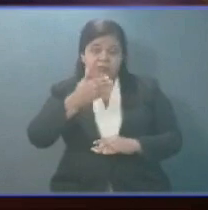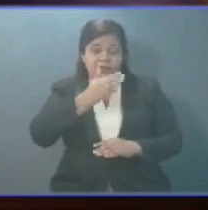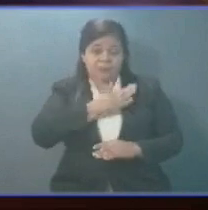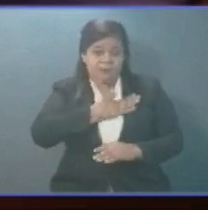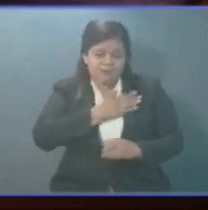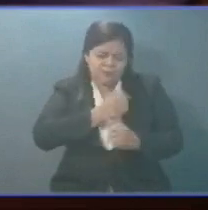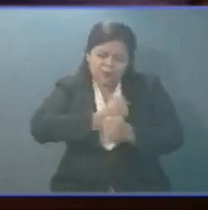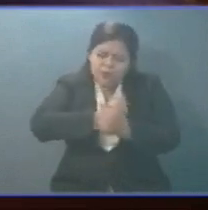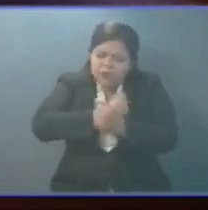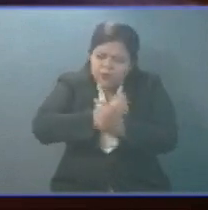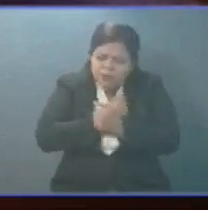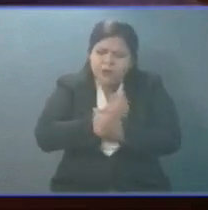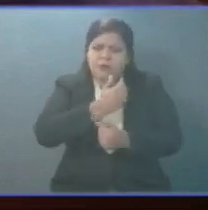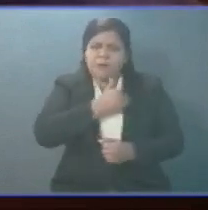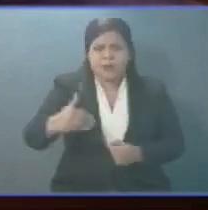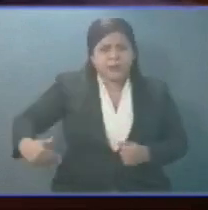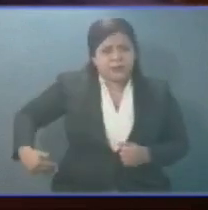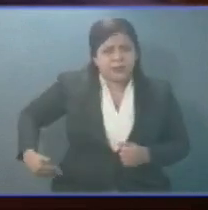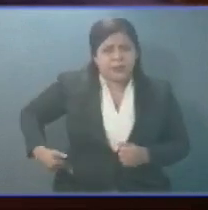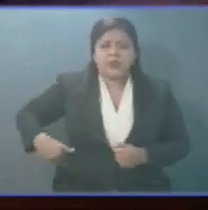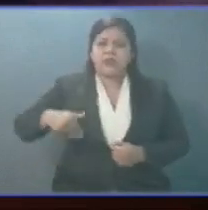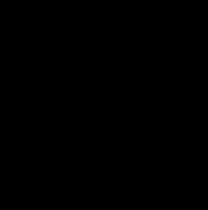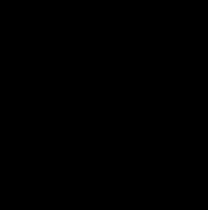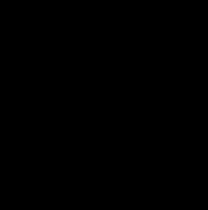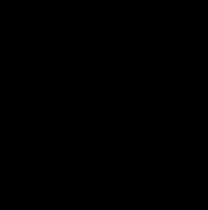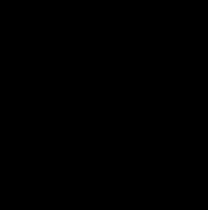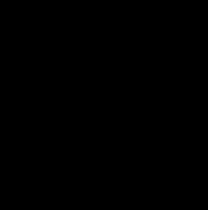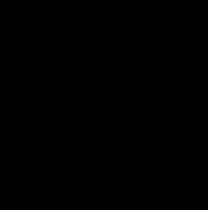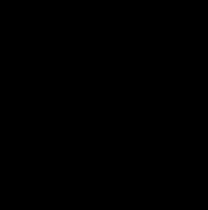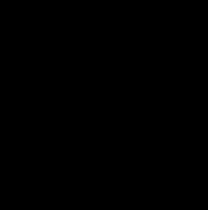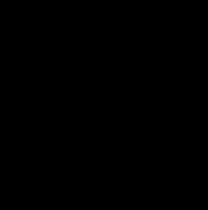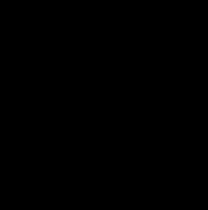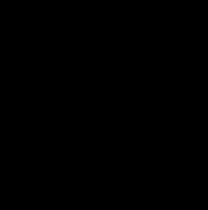y a uno no le gusta que diga sí pero bueno